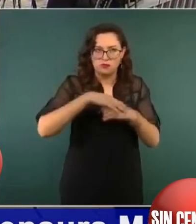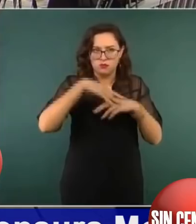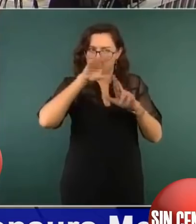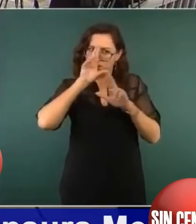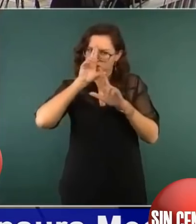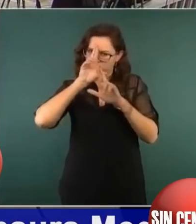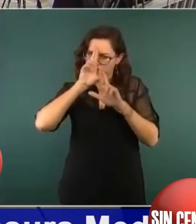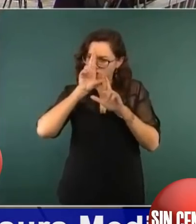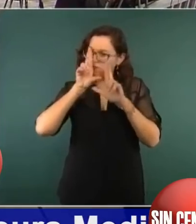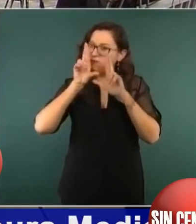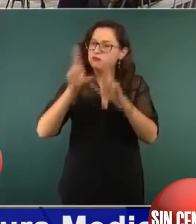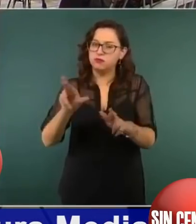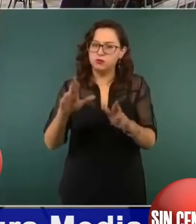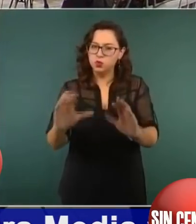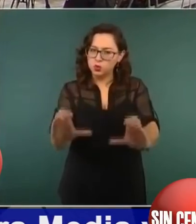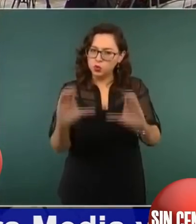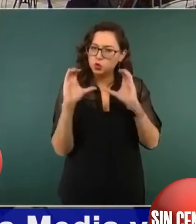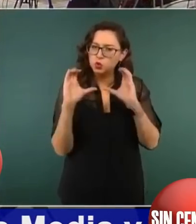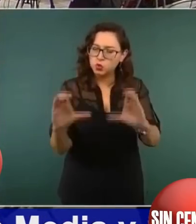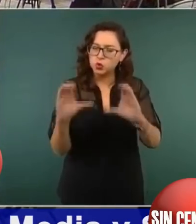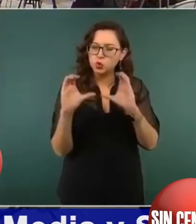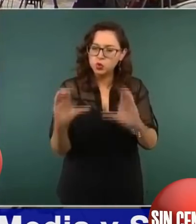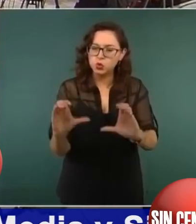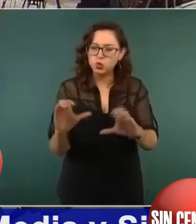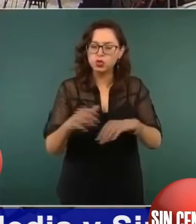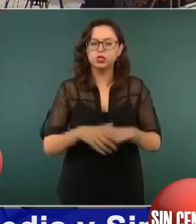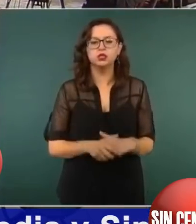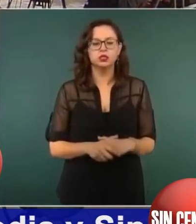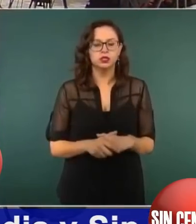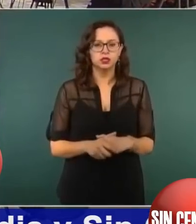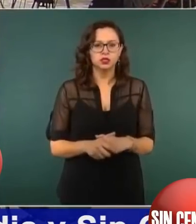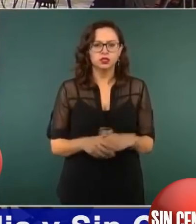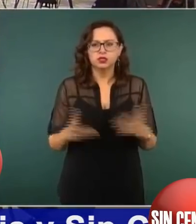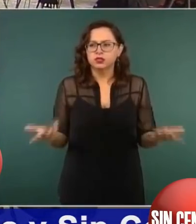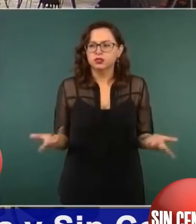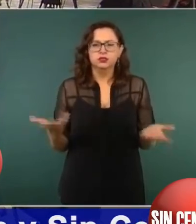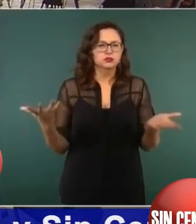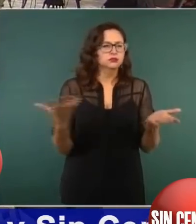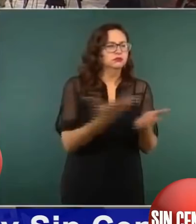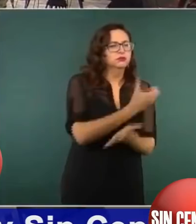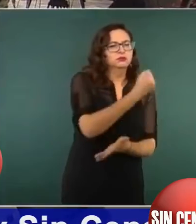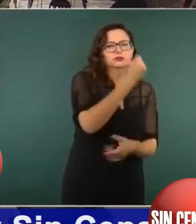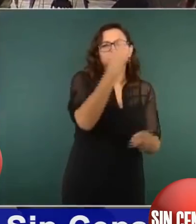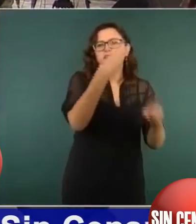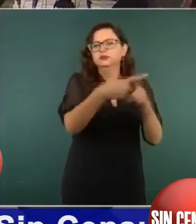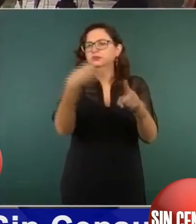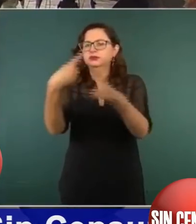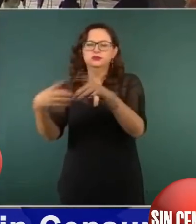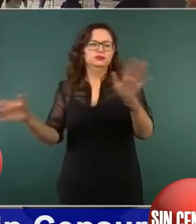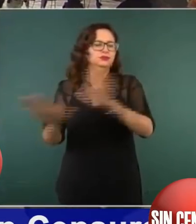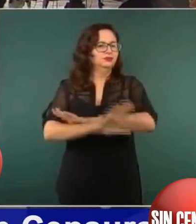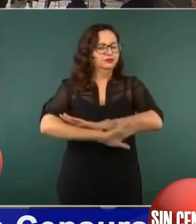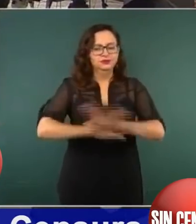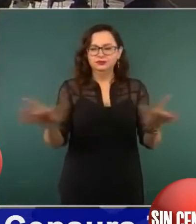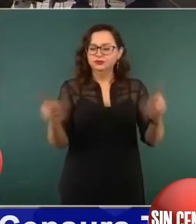los ciudadanos y que no interesa quién gane, lo que